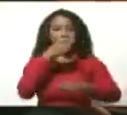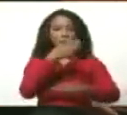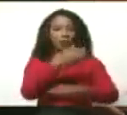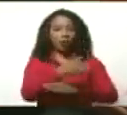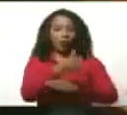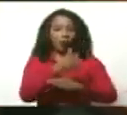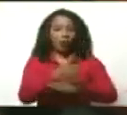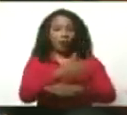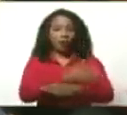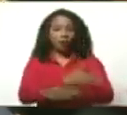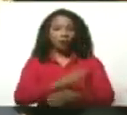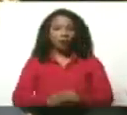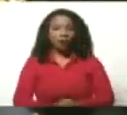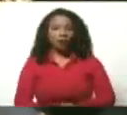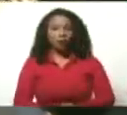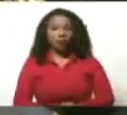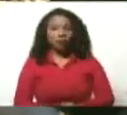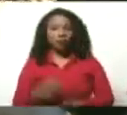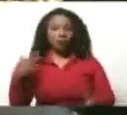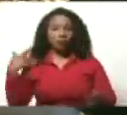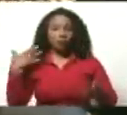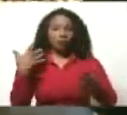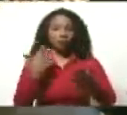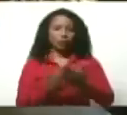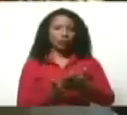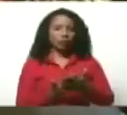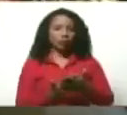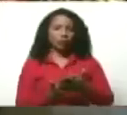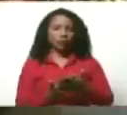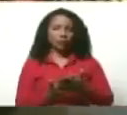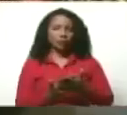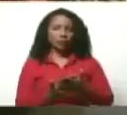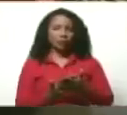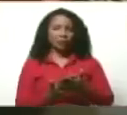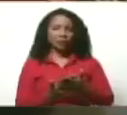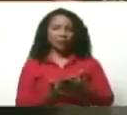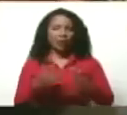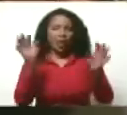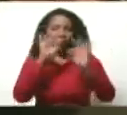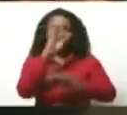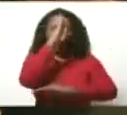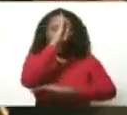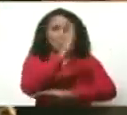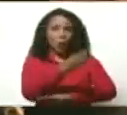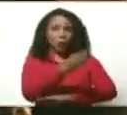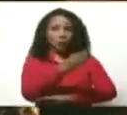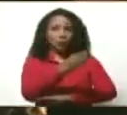adelantando durante todos estos días de manera directa